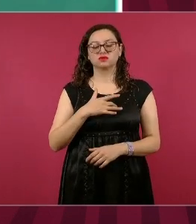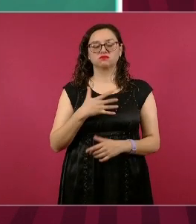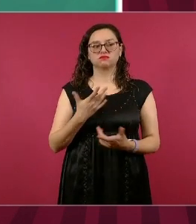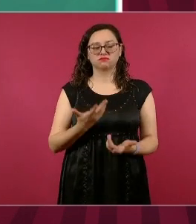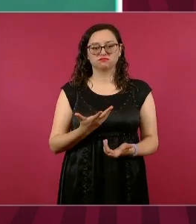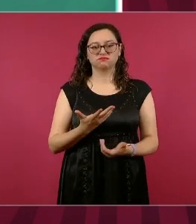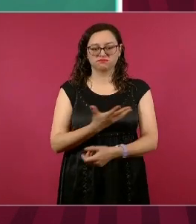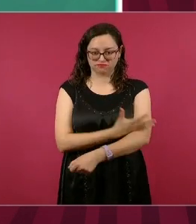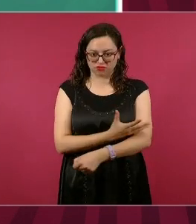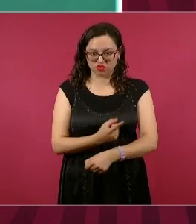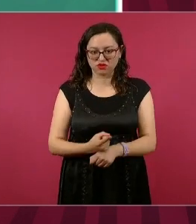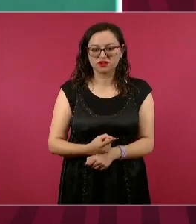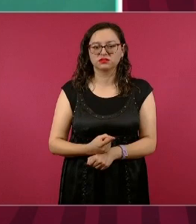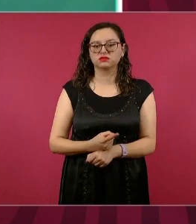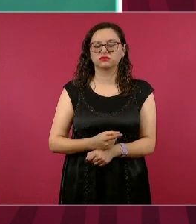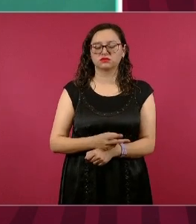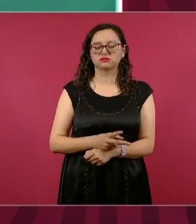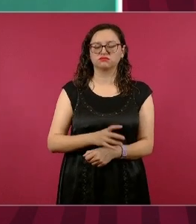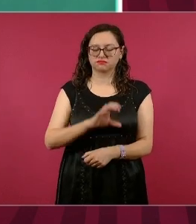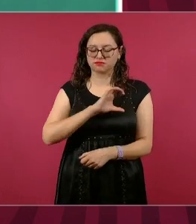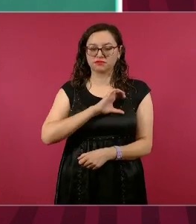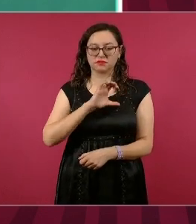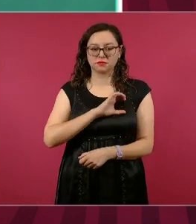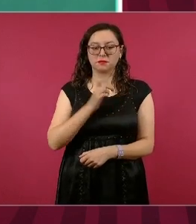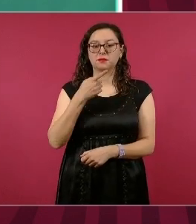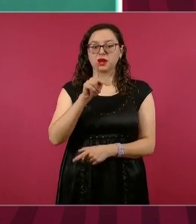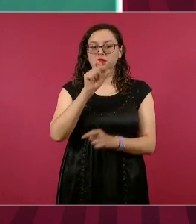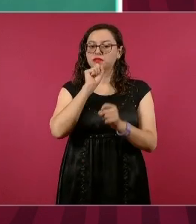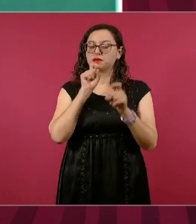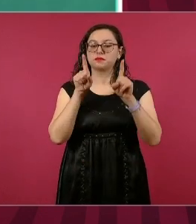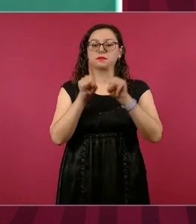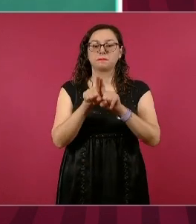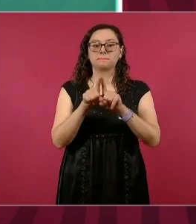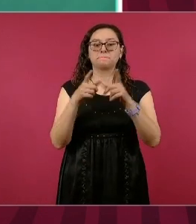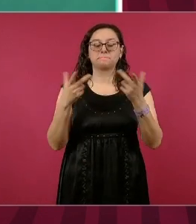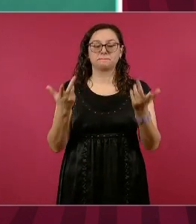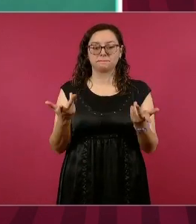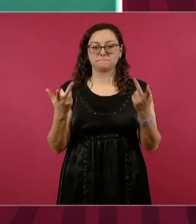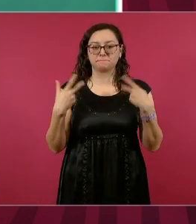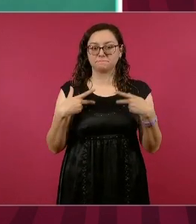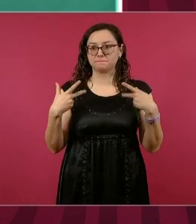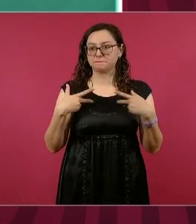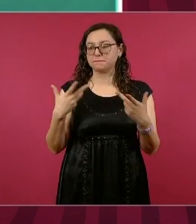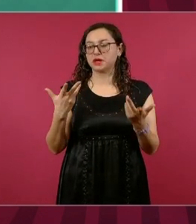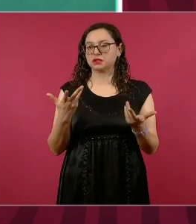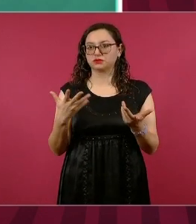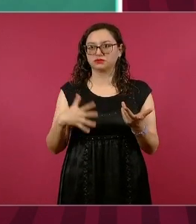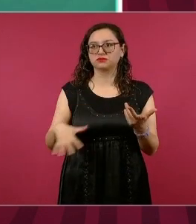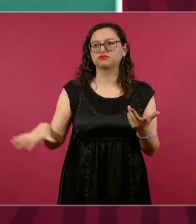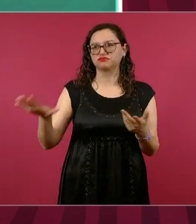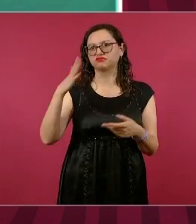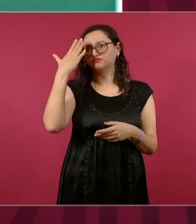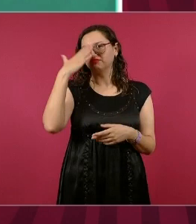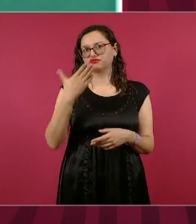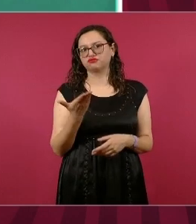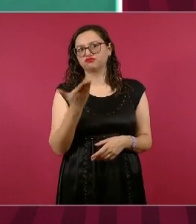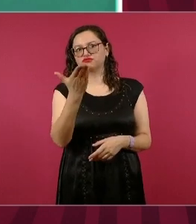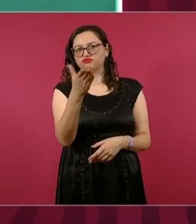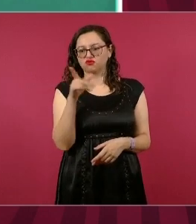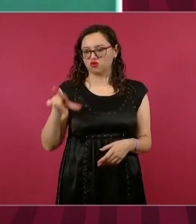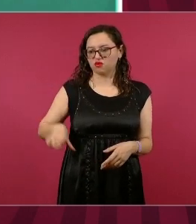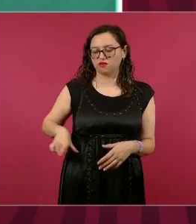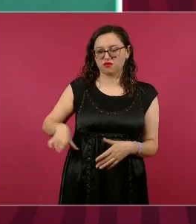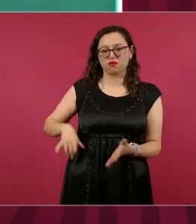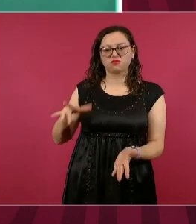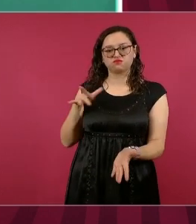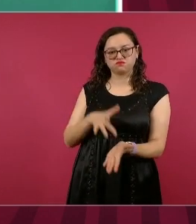una servidora, sino también en todo el respaldo que hemos tenido por parte del gobierno que usted encabeza. Por lo tanto, tenemos certeza de que